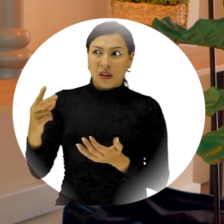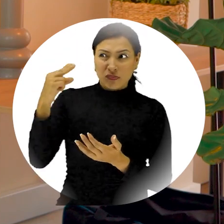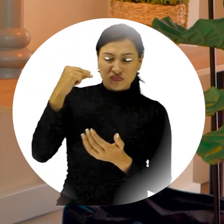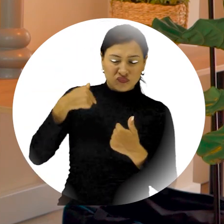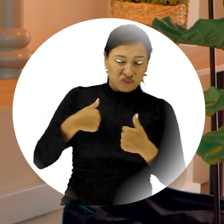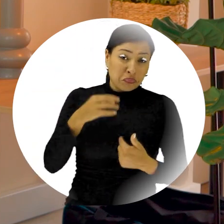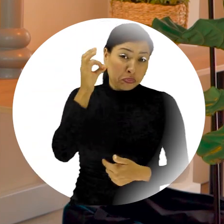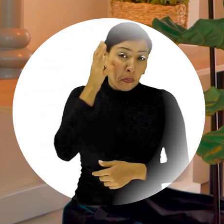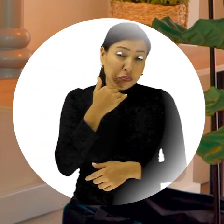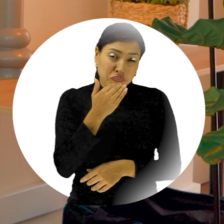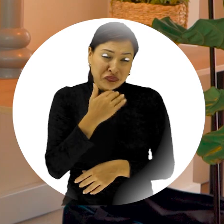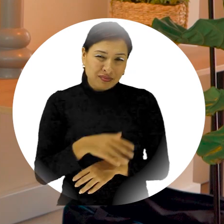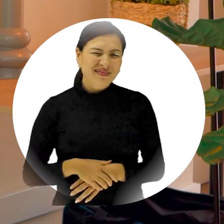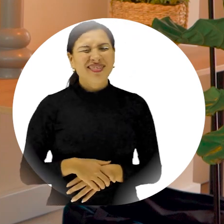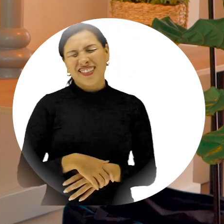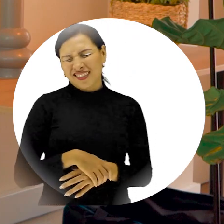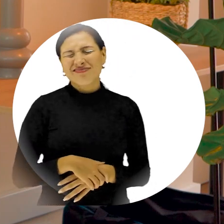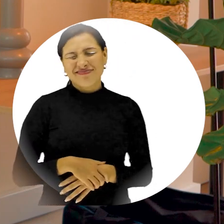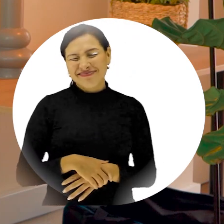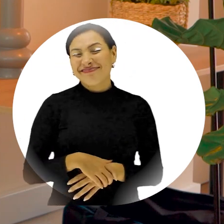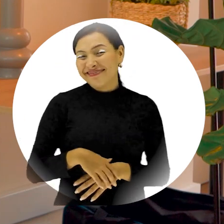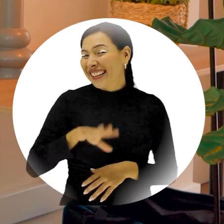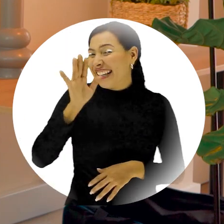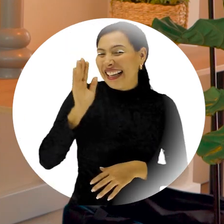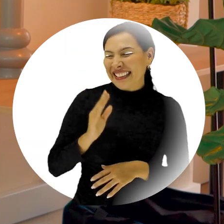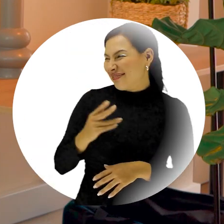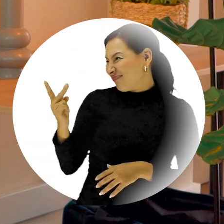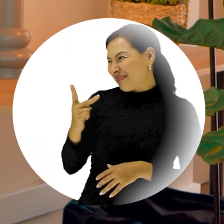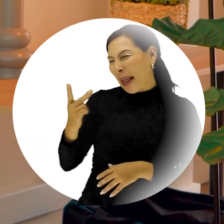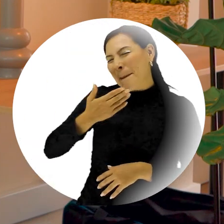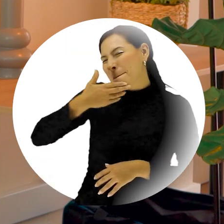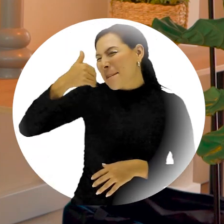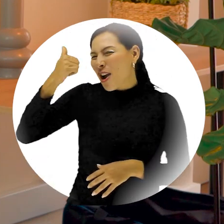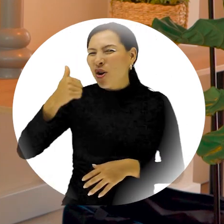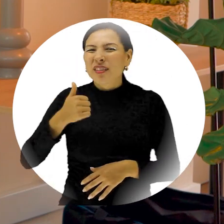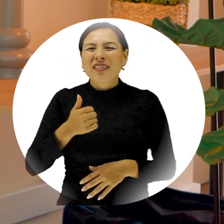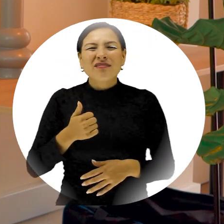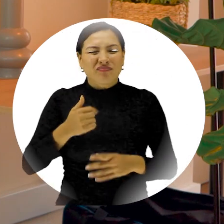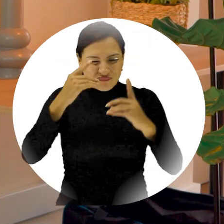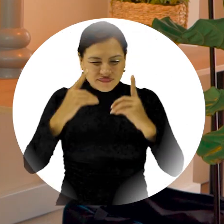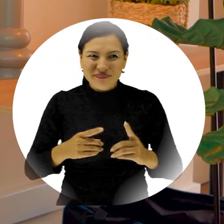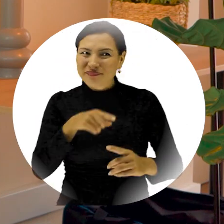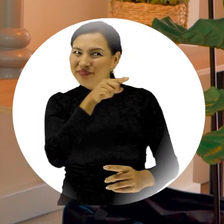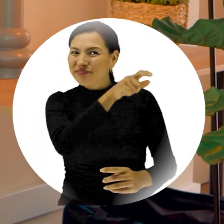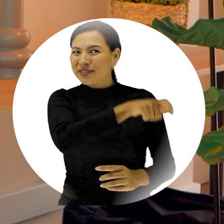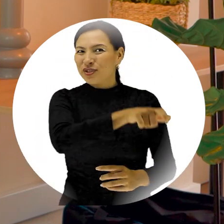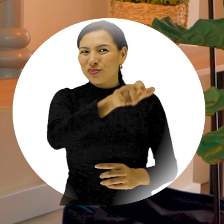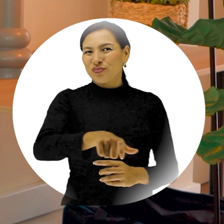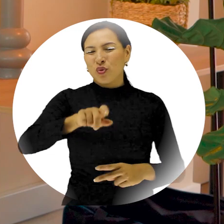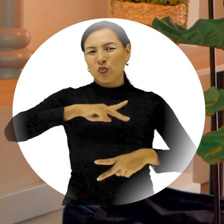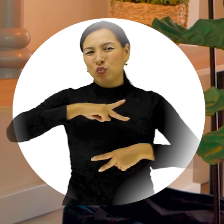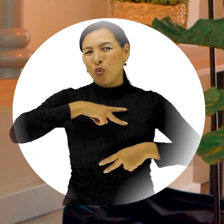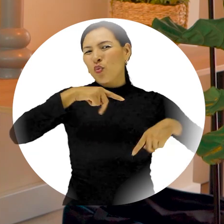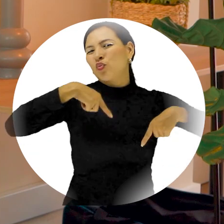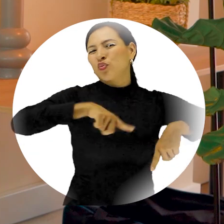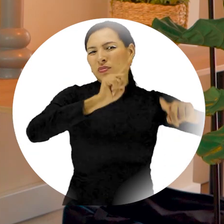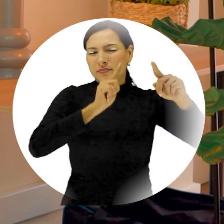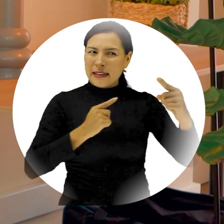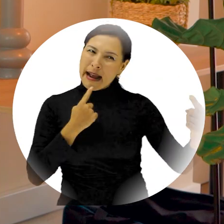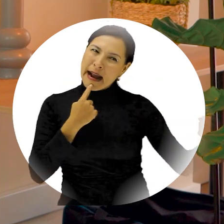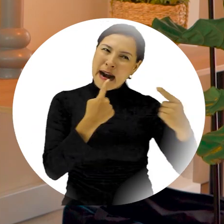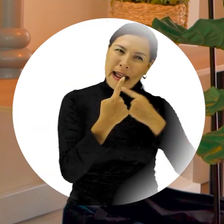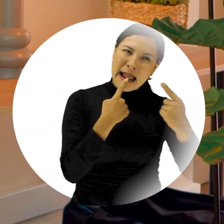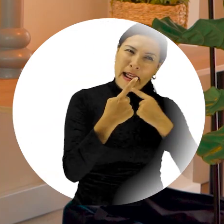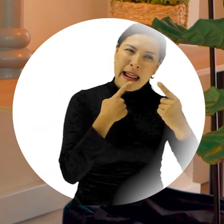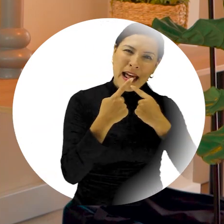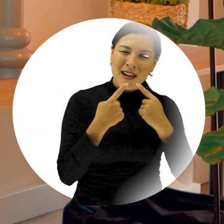a 1 directamente con el dueño del inmueble, pero hay personas que seguramente les funcionan las inmobiliarias. Solo quiero contarles como esto a modo de que no quieren vender